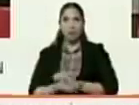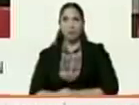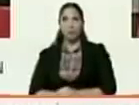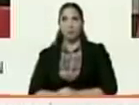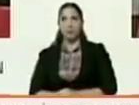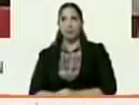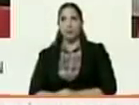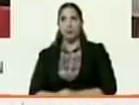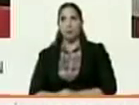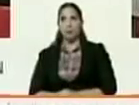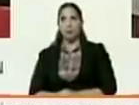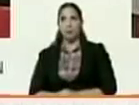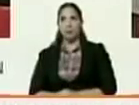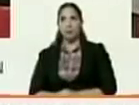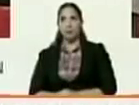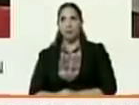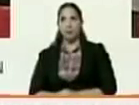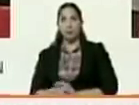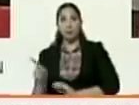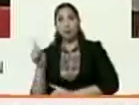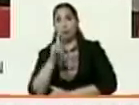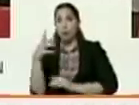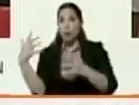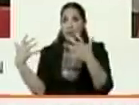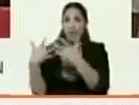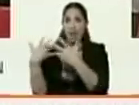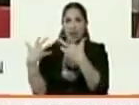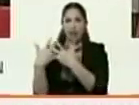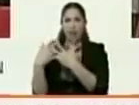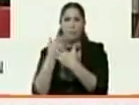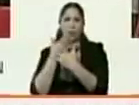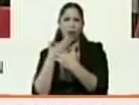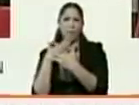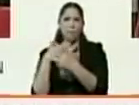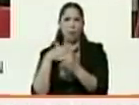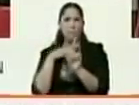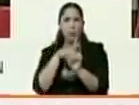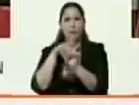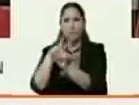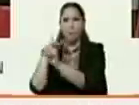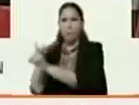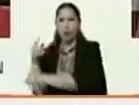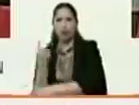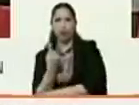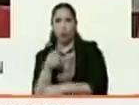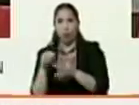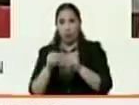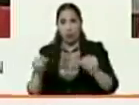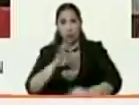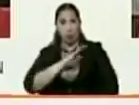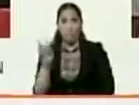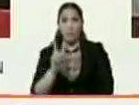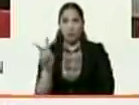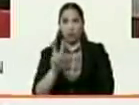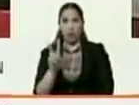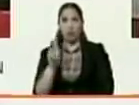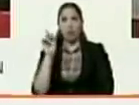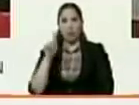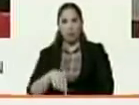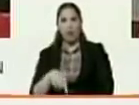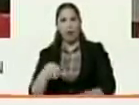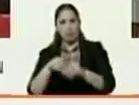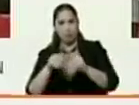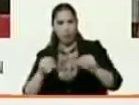además que no es una guerra y unos ataques solo desde el territorio venezolano, sino que desde el